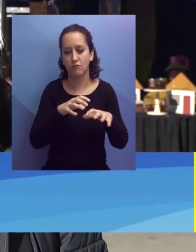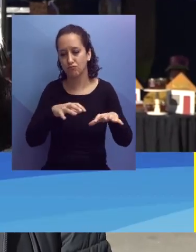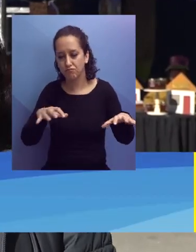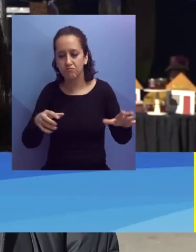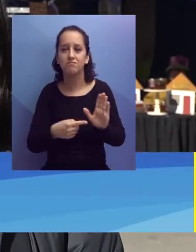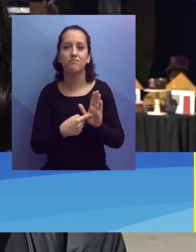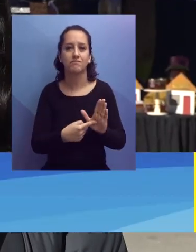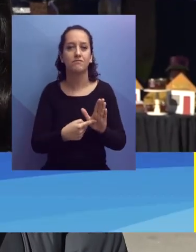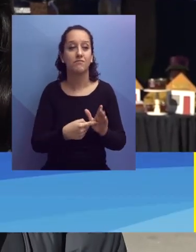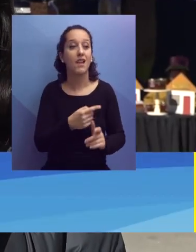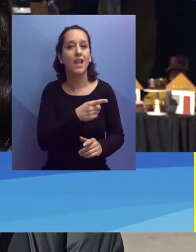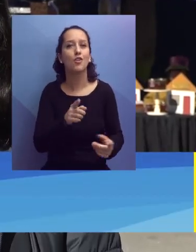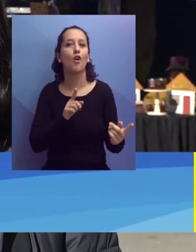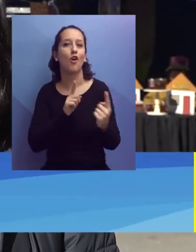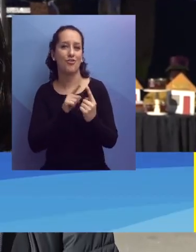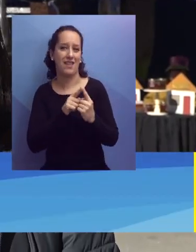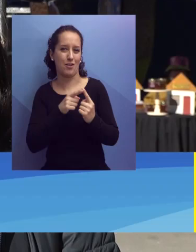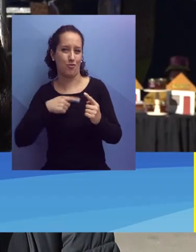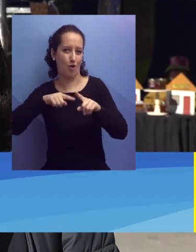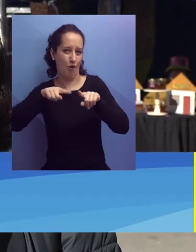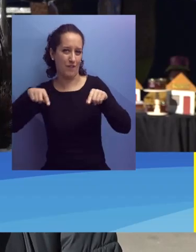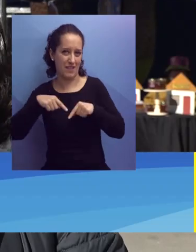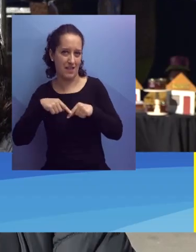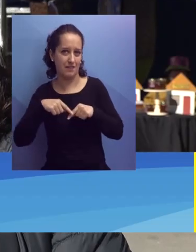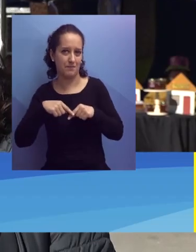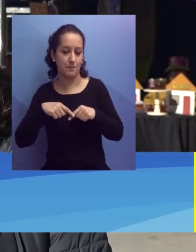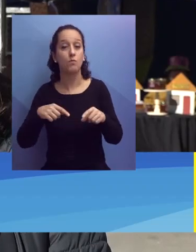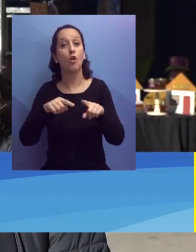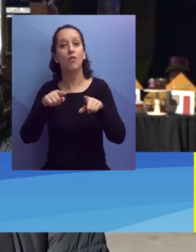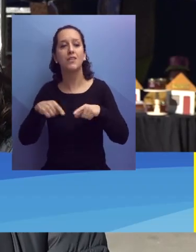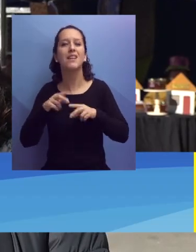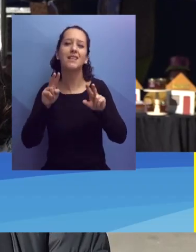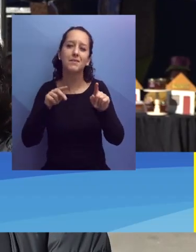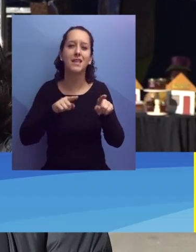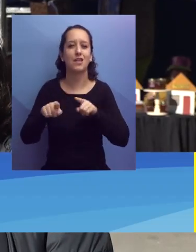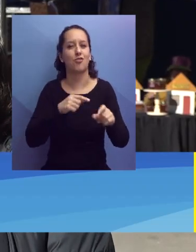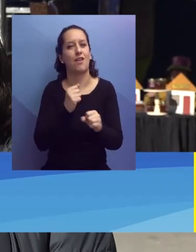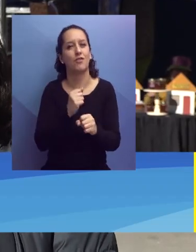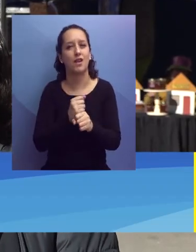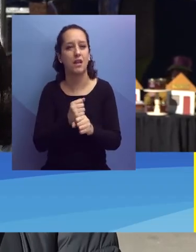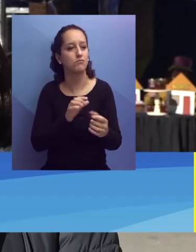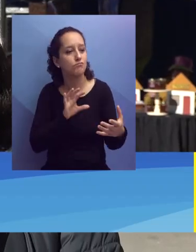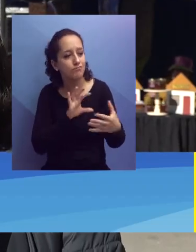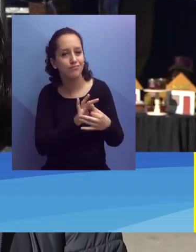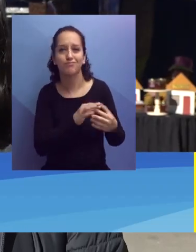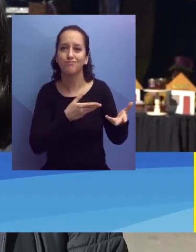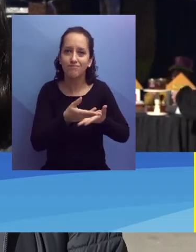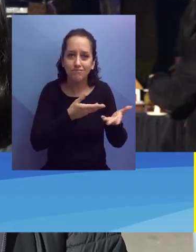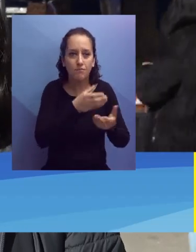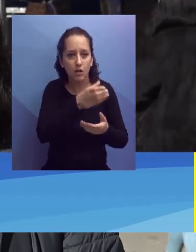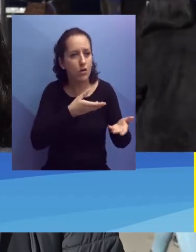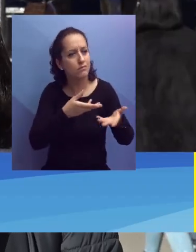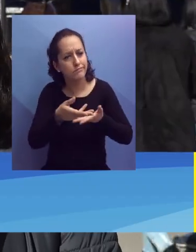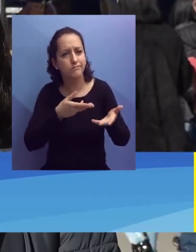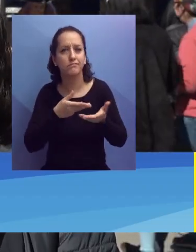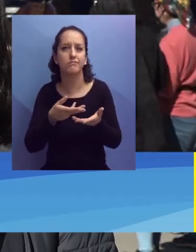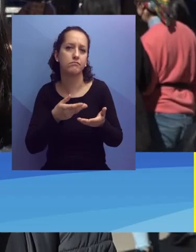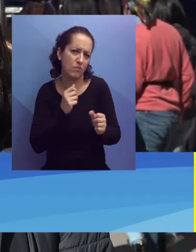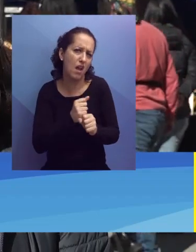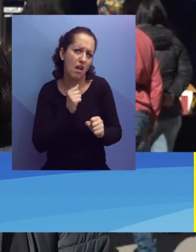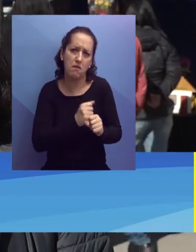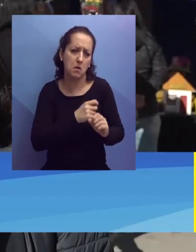cuidadores de personas con discapacidad, quienes se vinculan con nuestra oficina en su área de gestión laboral, con quienes